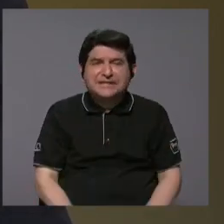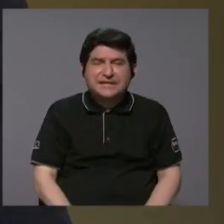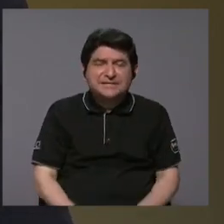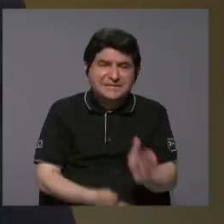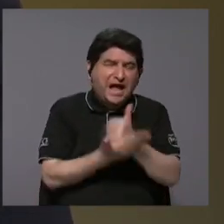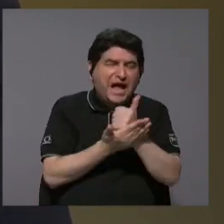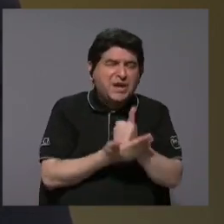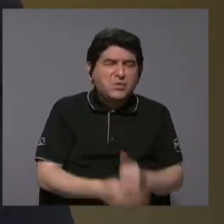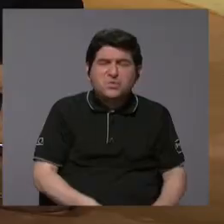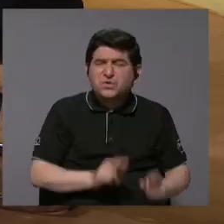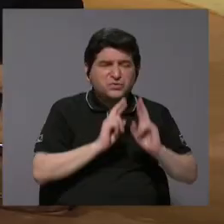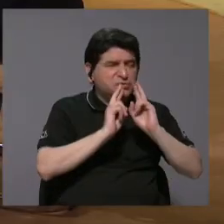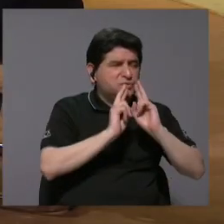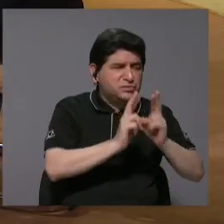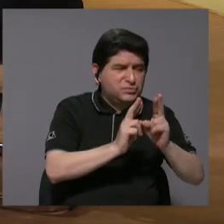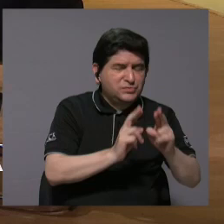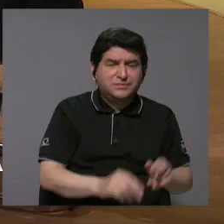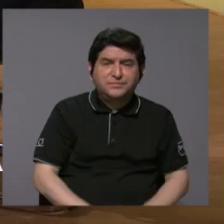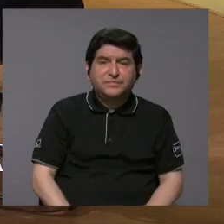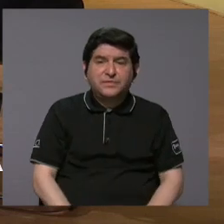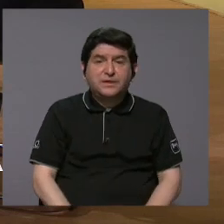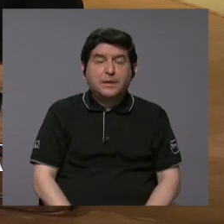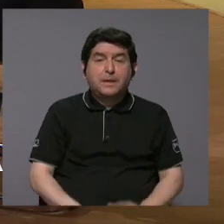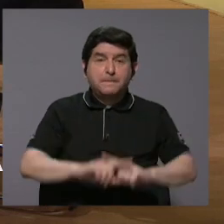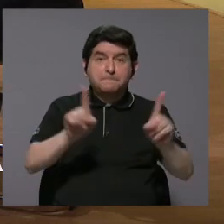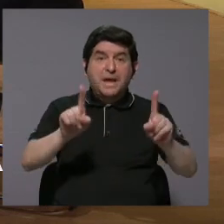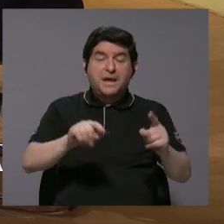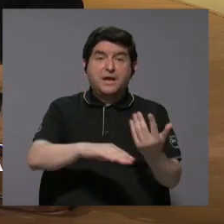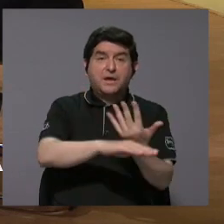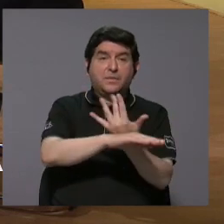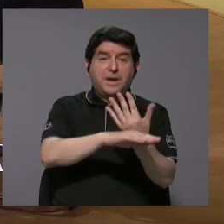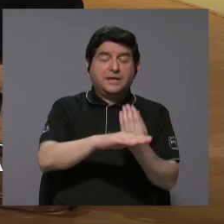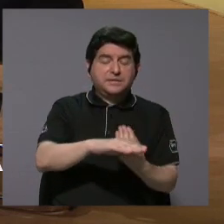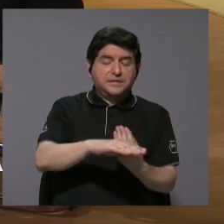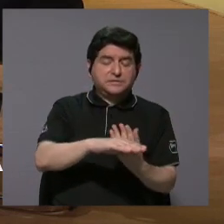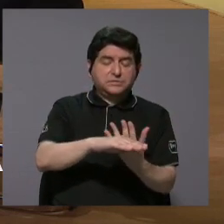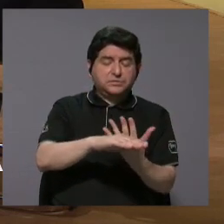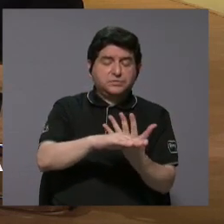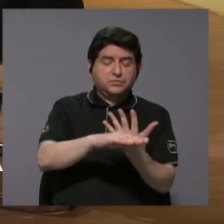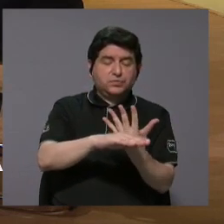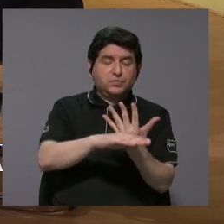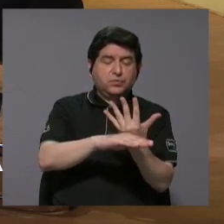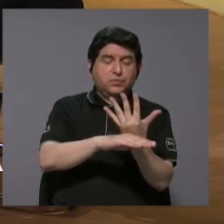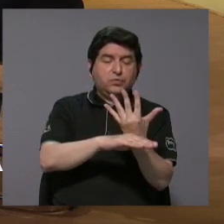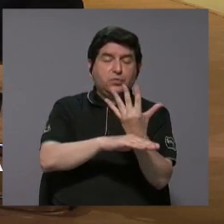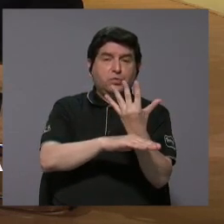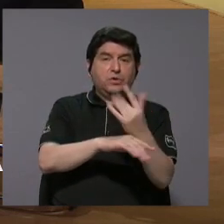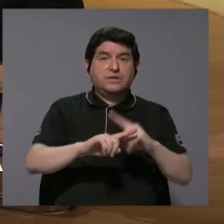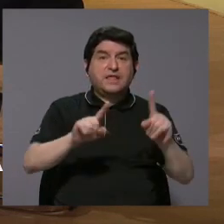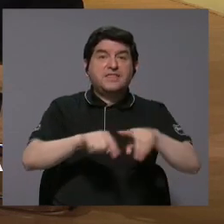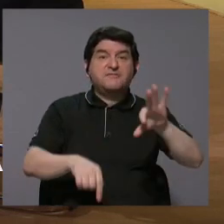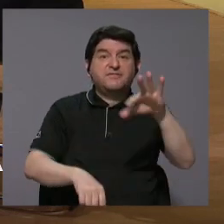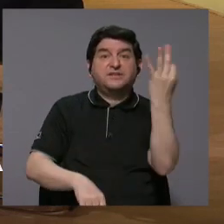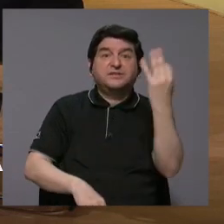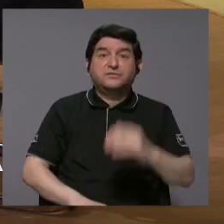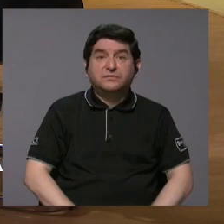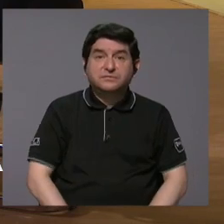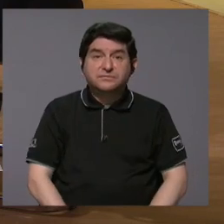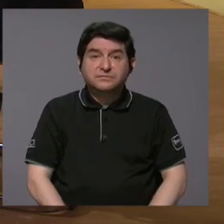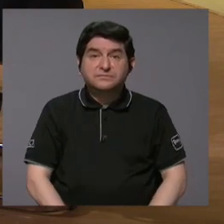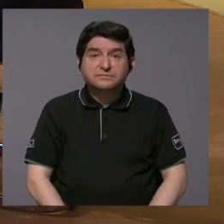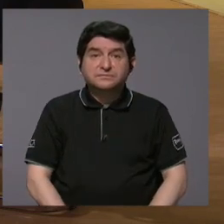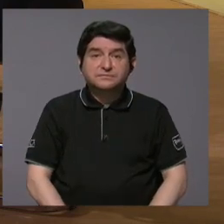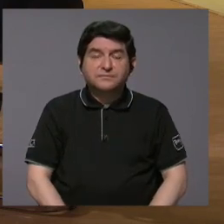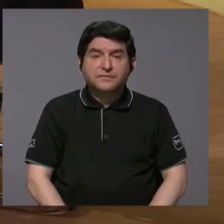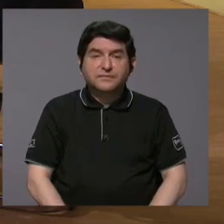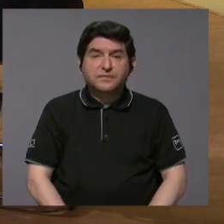estériles y dan plantas que crecen, ¿verdad?, y que crecen de formas diferentes, etcétera.